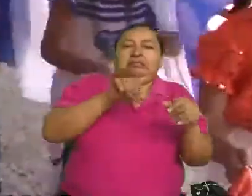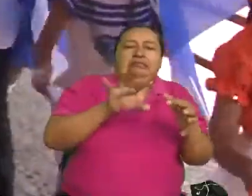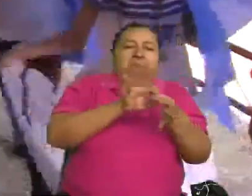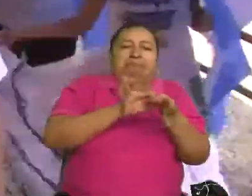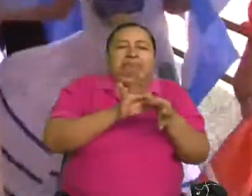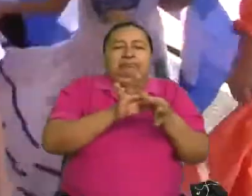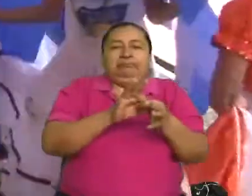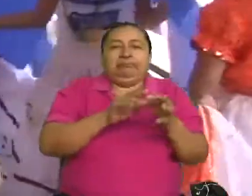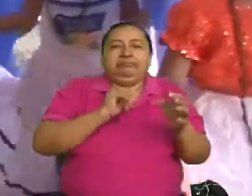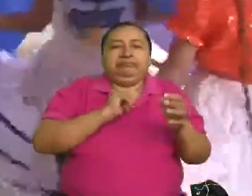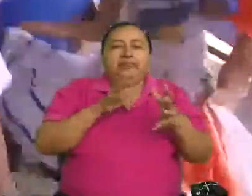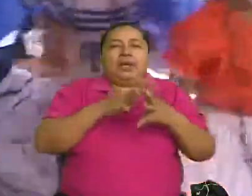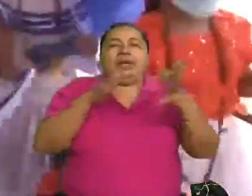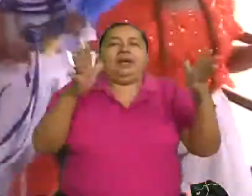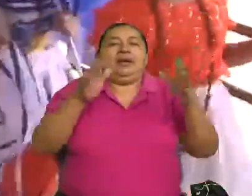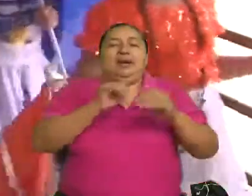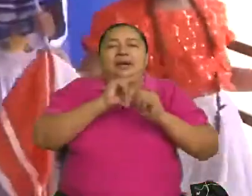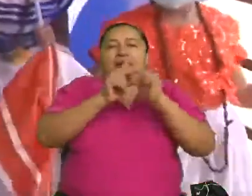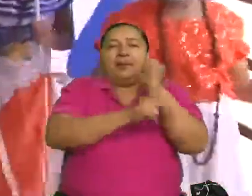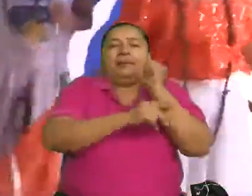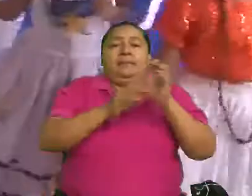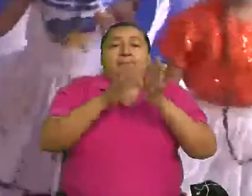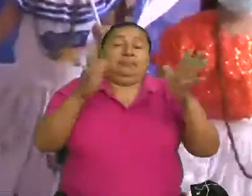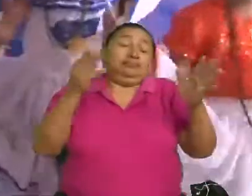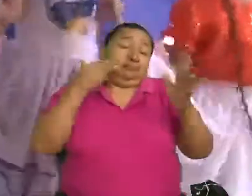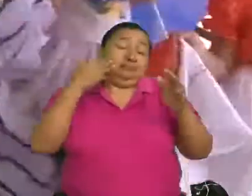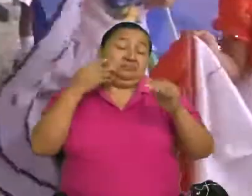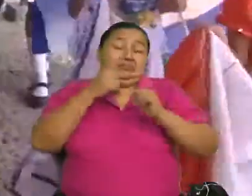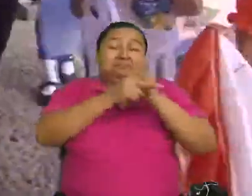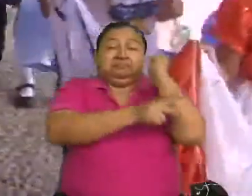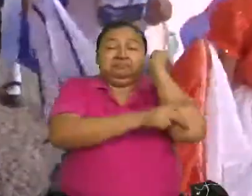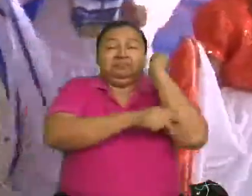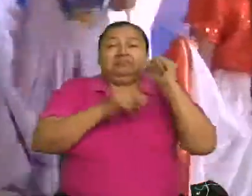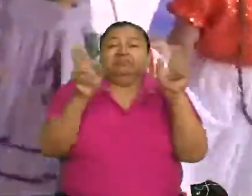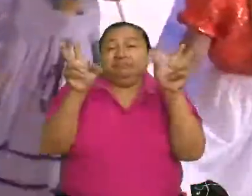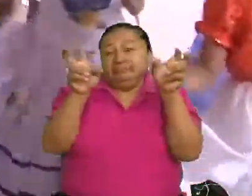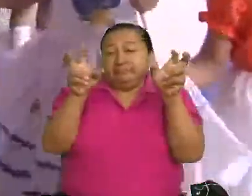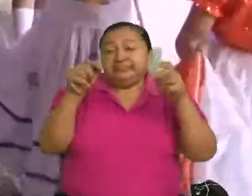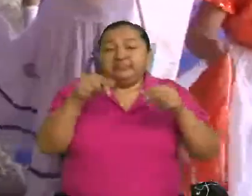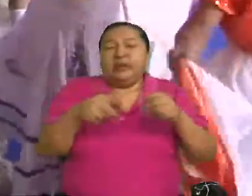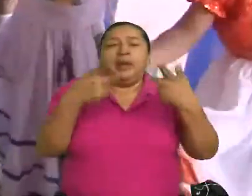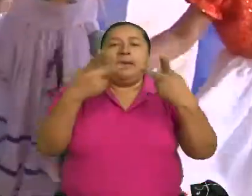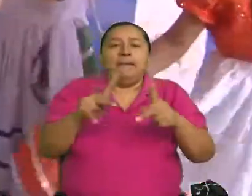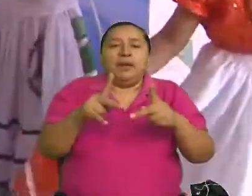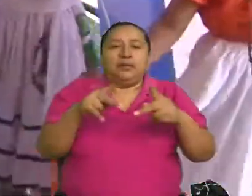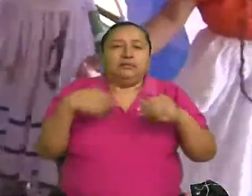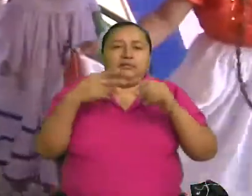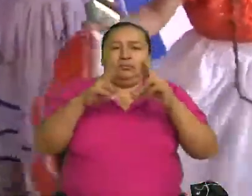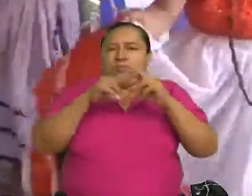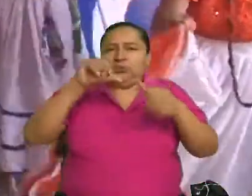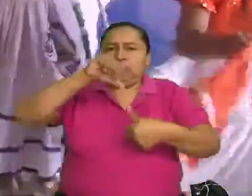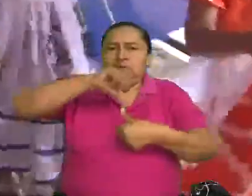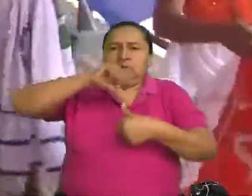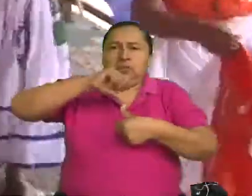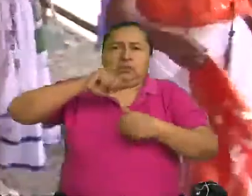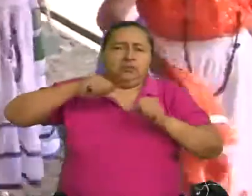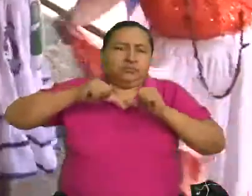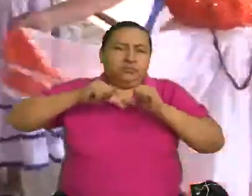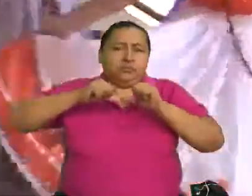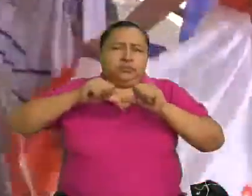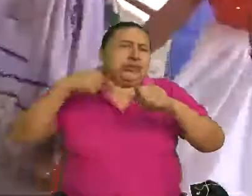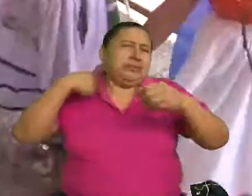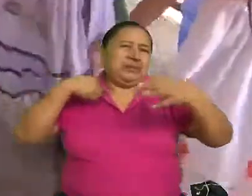a la gran madre patria, entre comillas. Y entonces Centroamérica se unió al Imperio de Iturbide en México. En